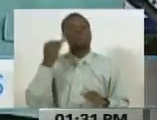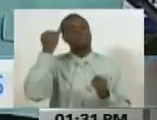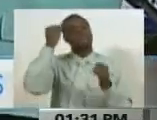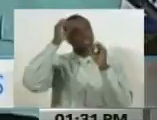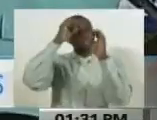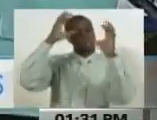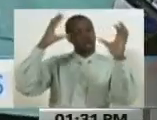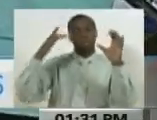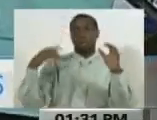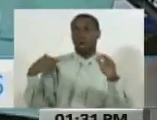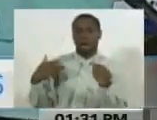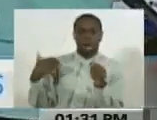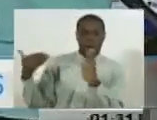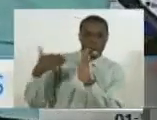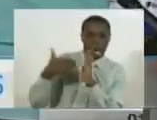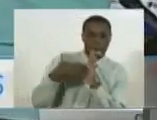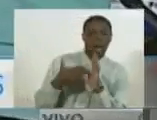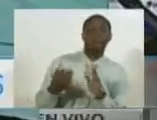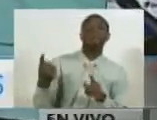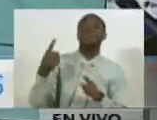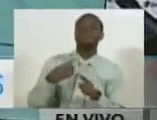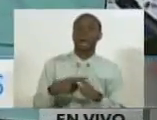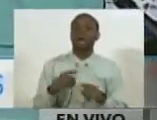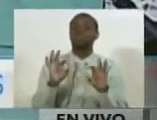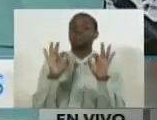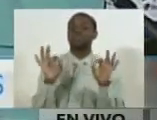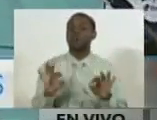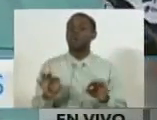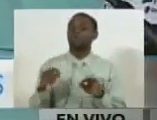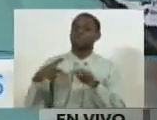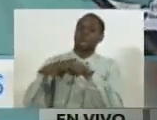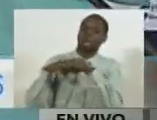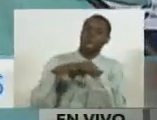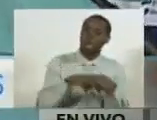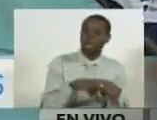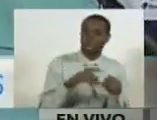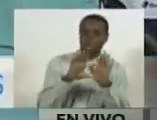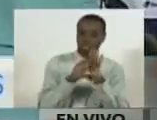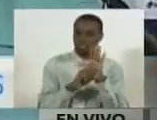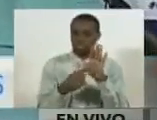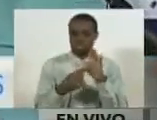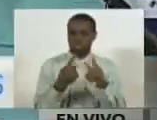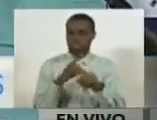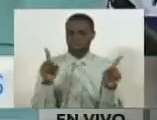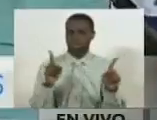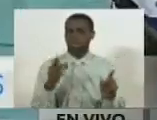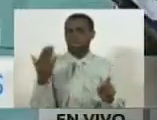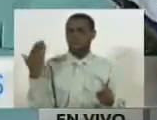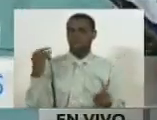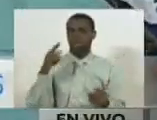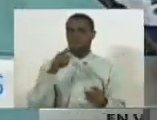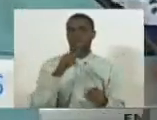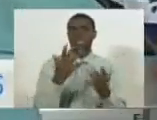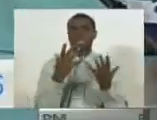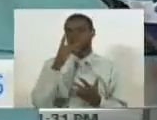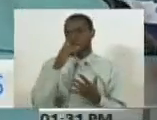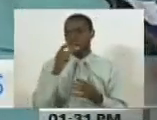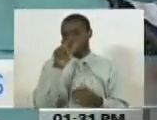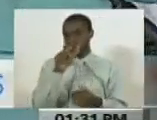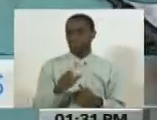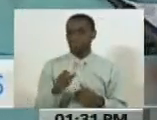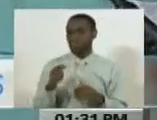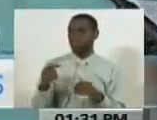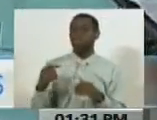y además sea objeto de medidas inconstitucionales, como fue Gisela hace 15 años,